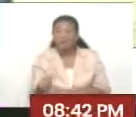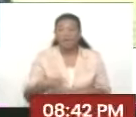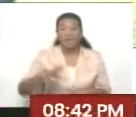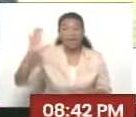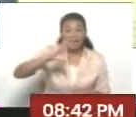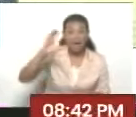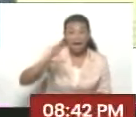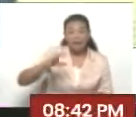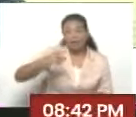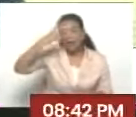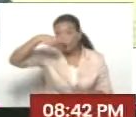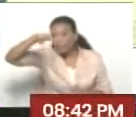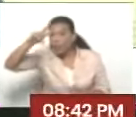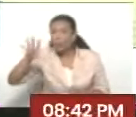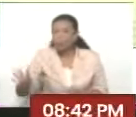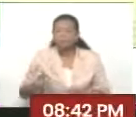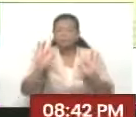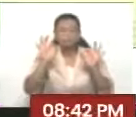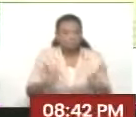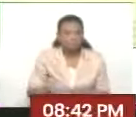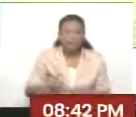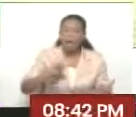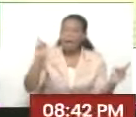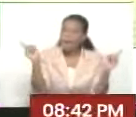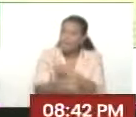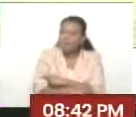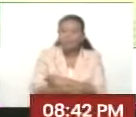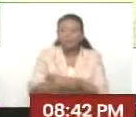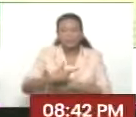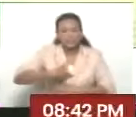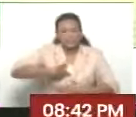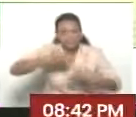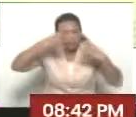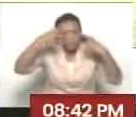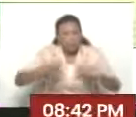Caracas, en La Habana, cambiaremos el mundo. Los indignados cambiaremos el mundo.